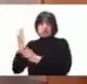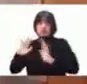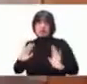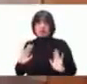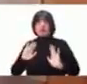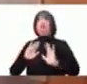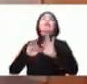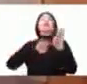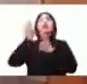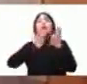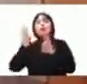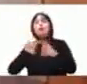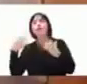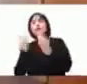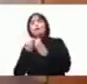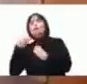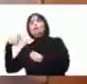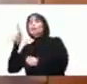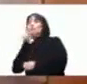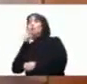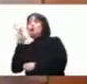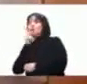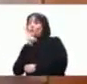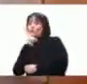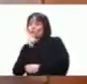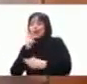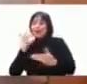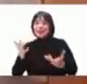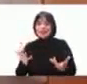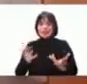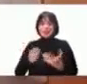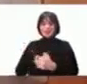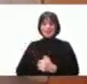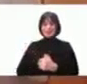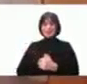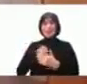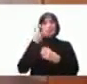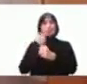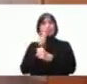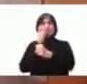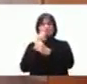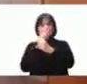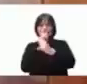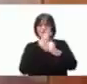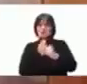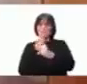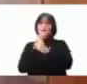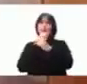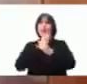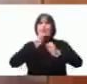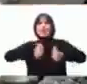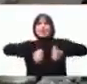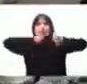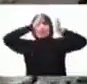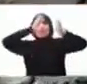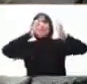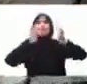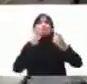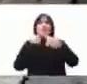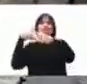le trabajaba con su papá de arreglar edificios